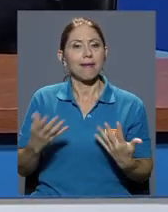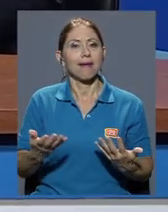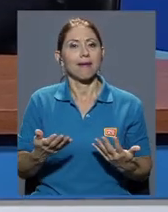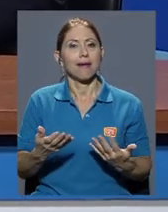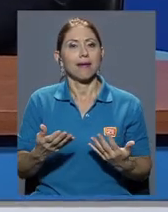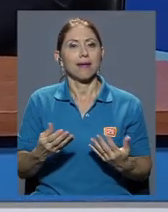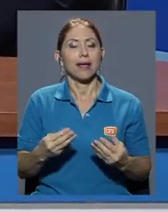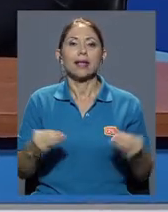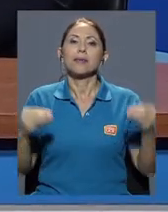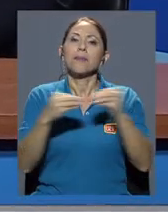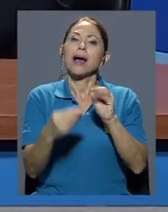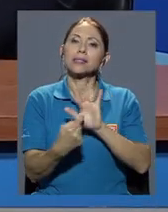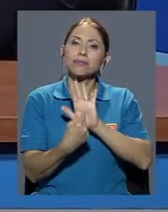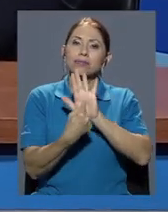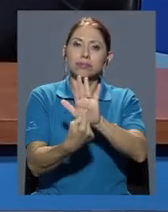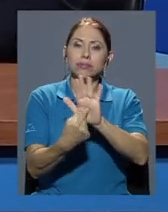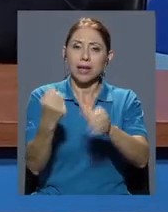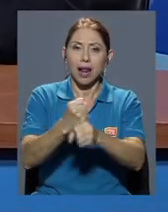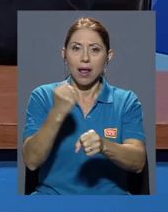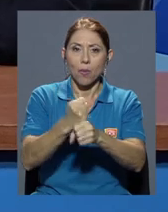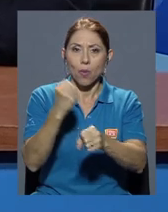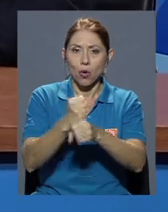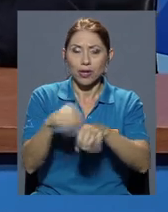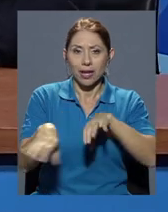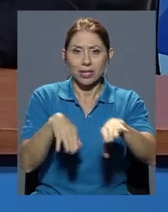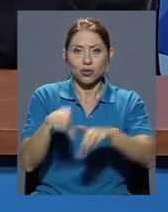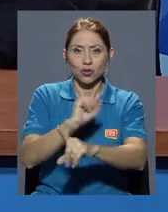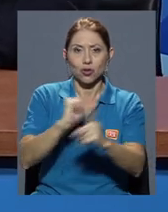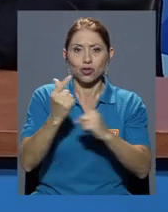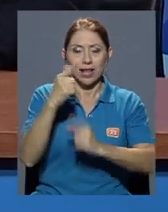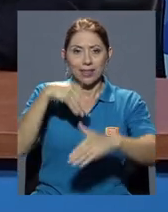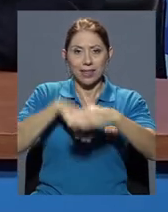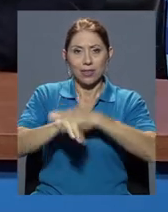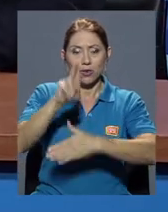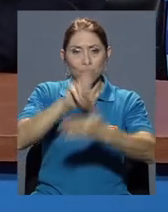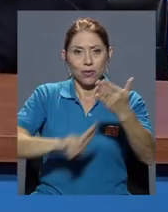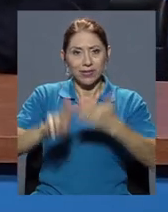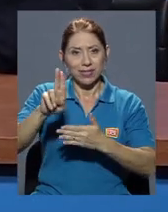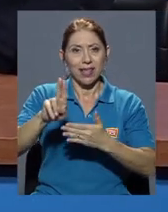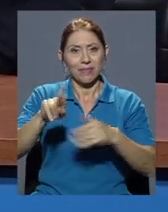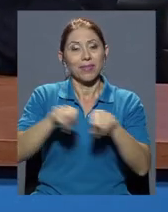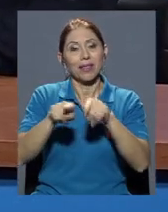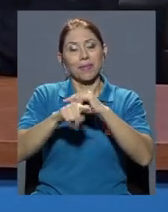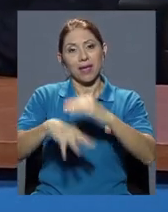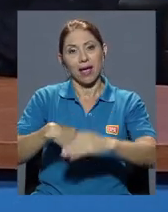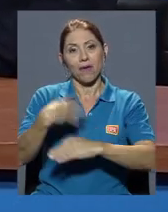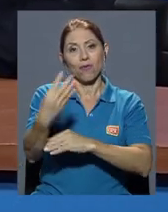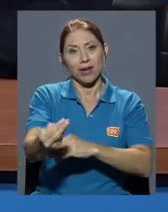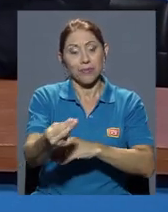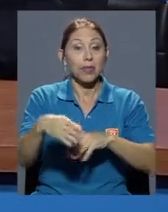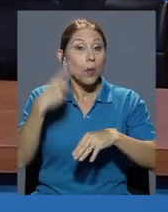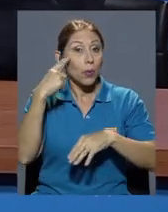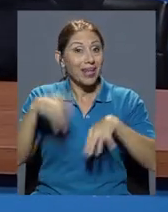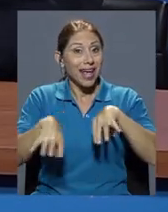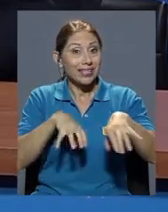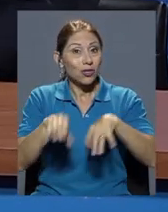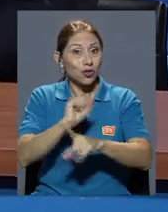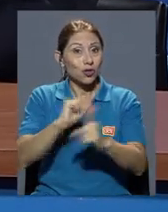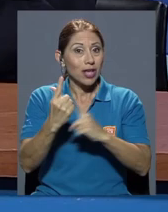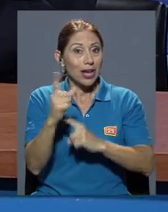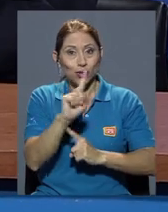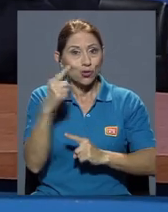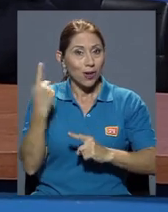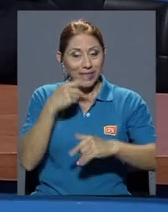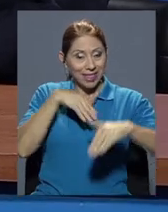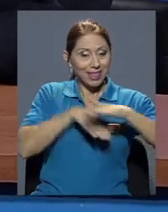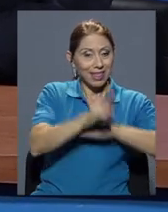y ser más evidente la labor que se hace el quehacer de la acción social dentro de la universidad y obviamente afuera de ella puesto que la acción social no es solamente